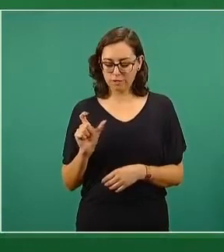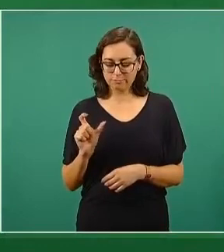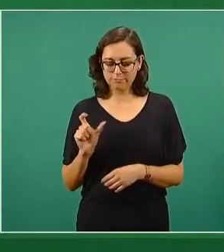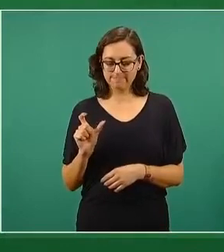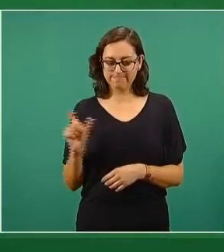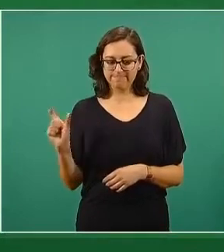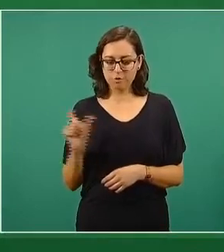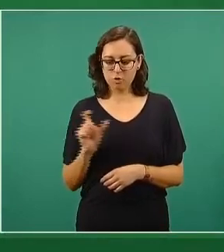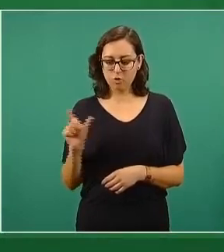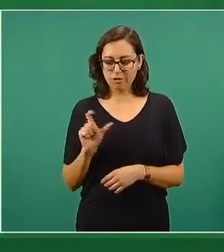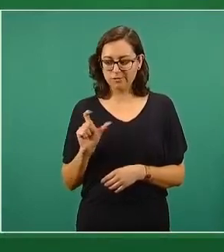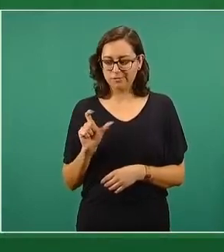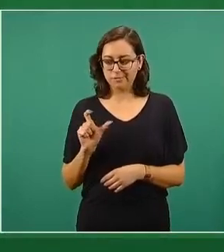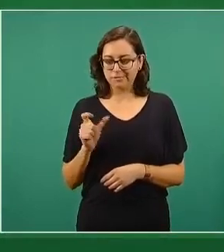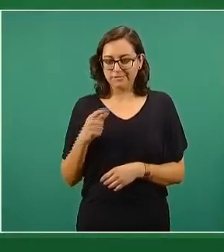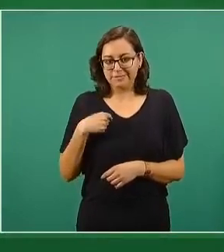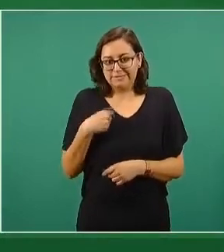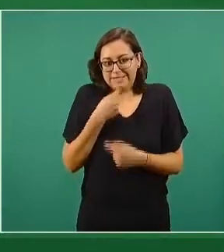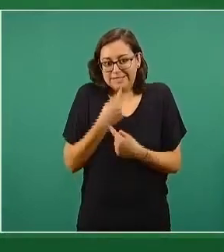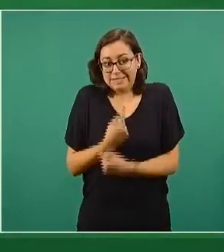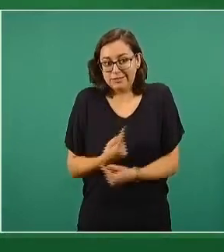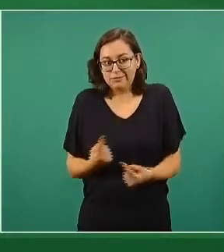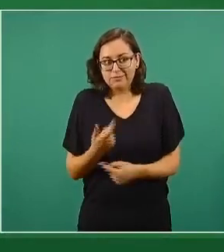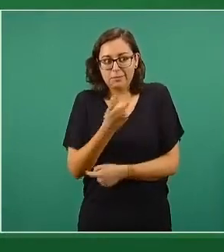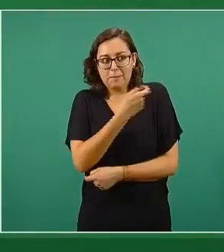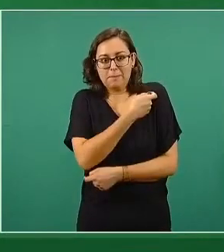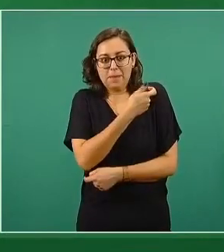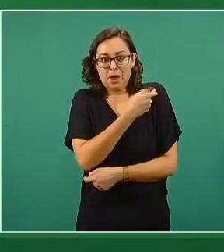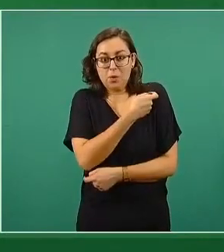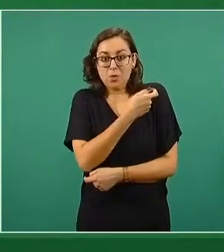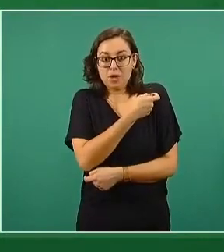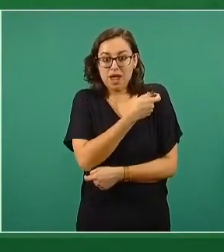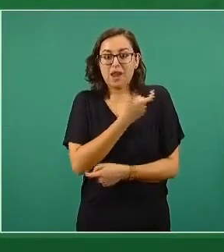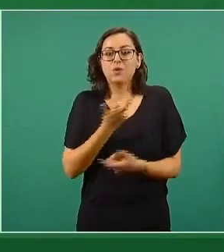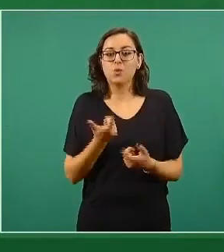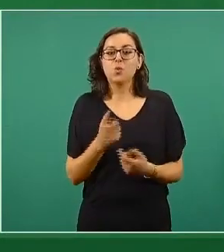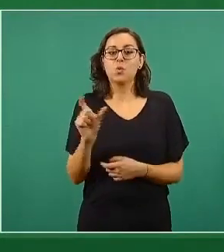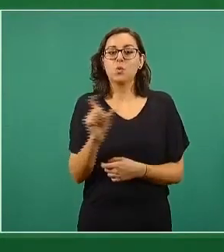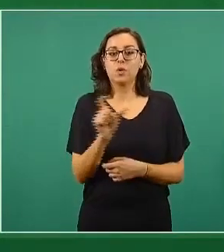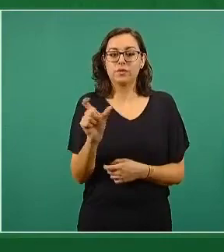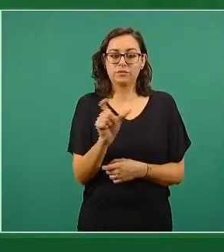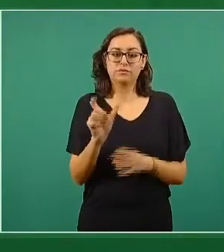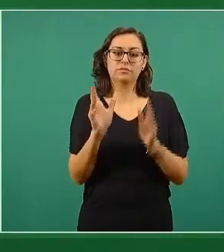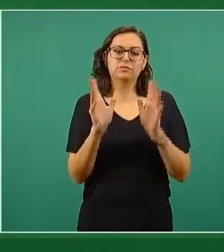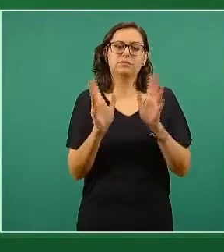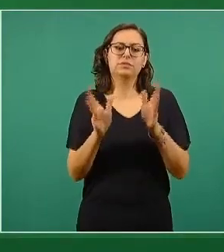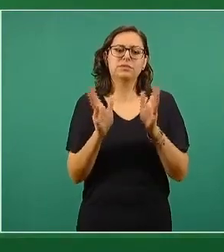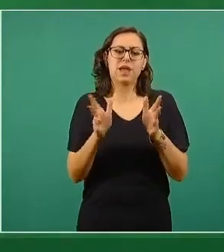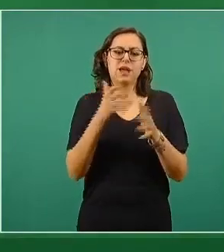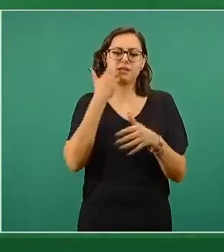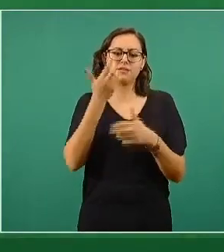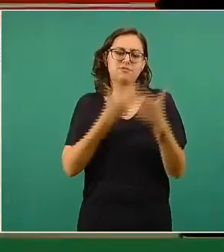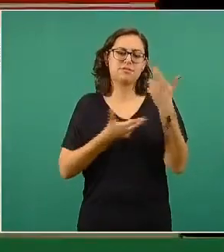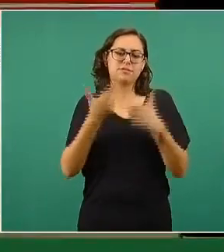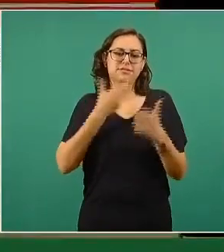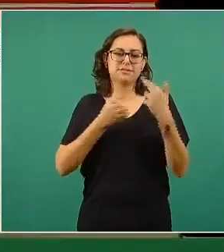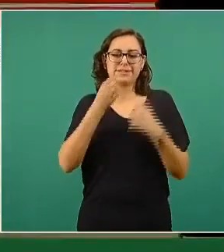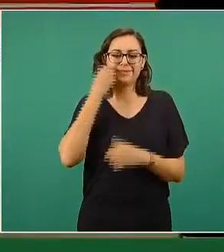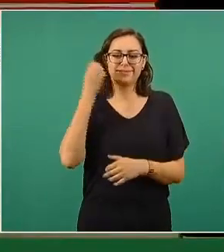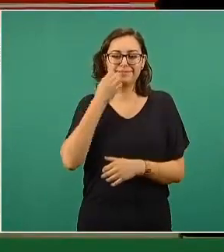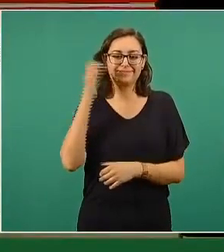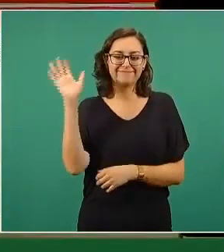podremos vacunar los niños de mi edad y los más pequeños, porque ya queremos regresar a las escuelas.